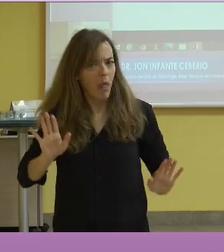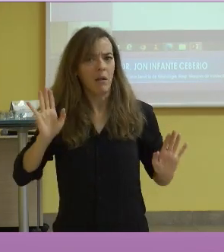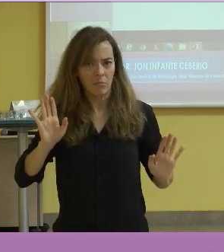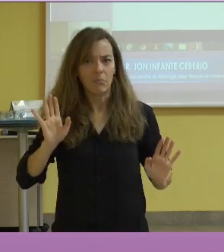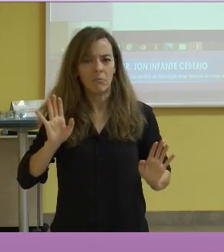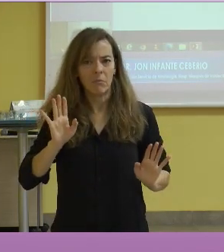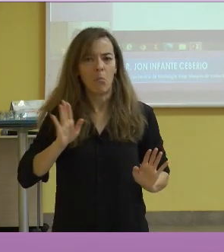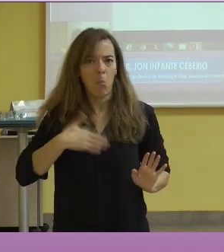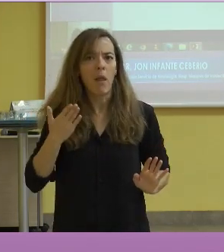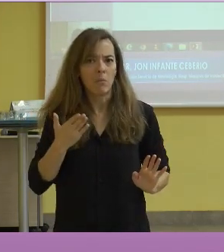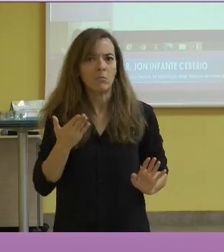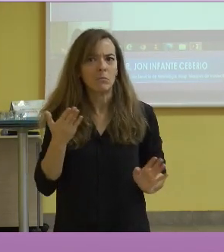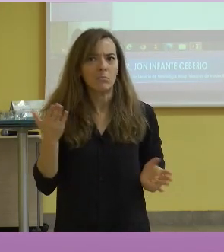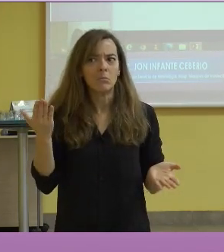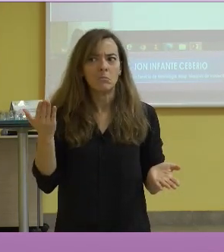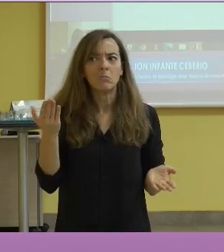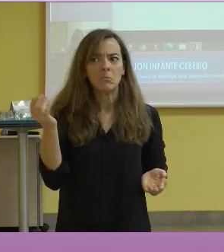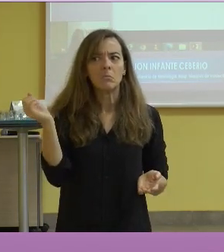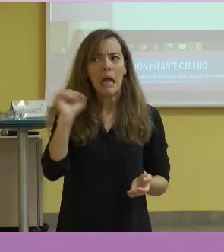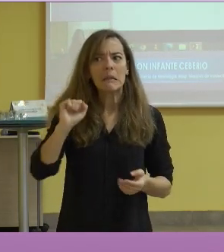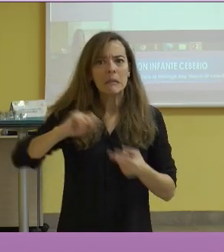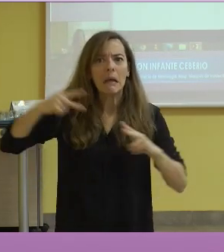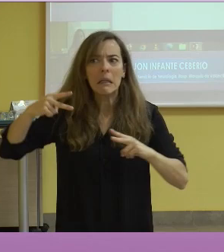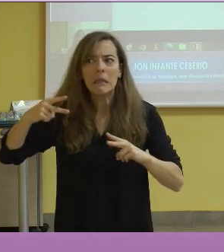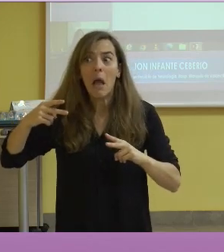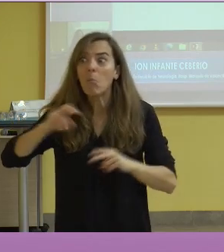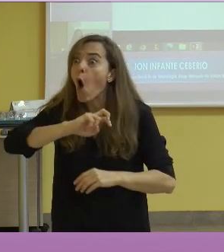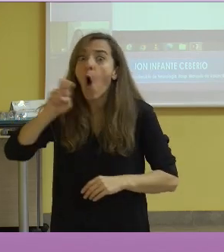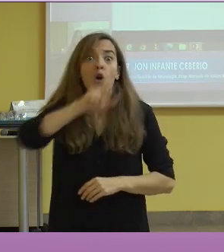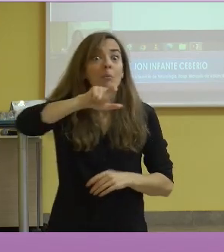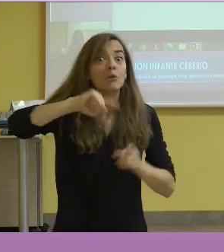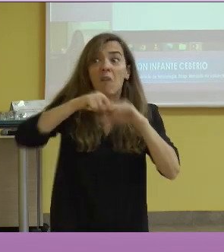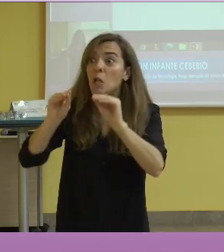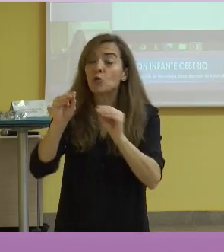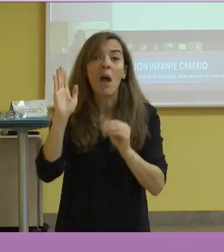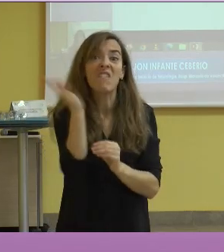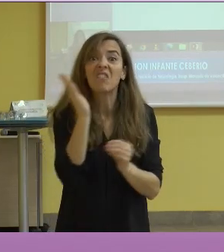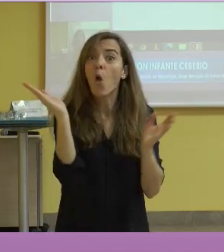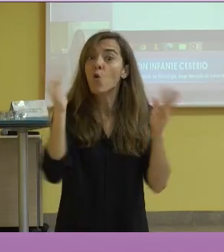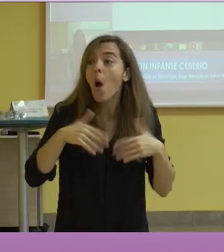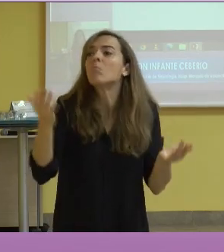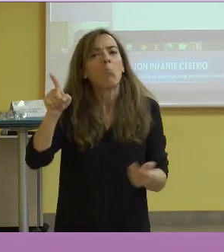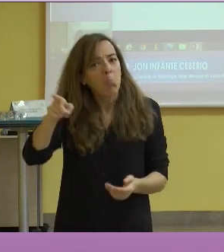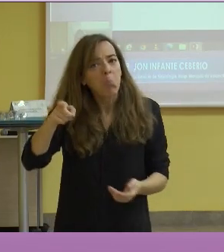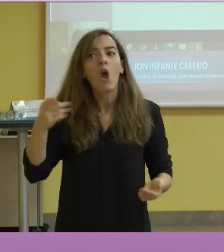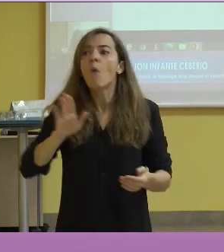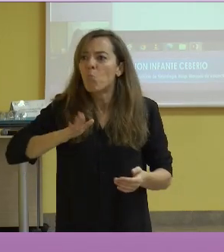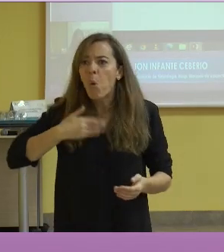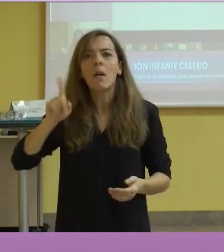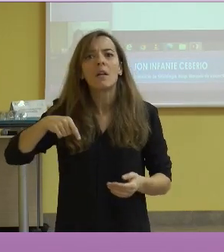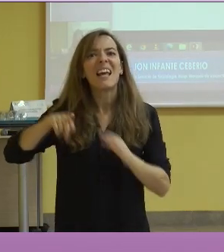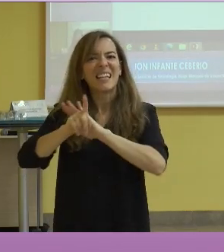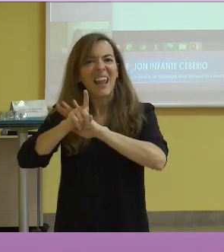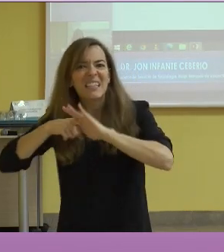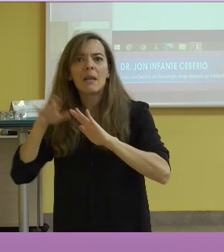cuales uno tenga una ataxia genética y no haya ningún miembro en la familia afecto. Puede ser una ataxia recesiva, puede ser